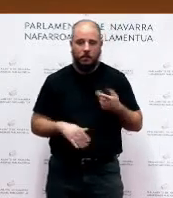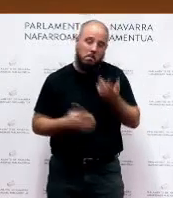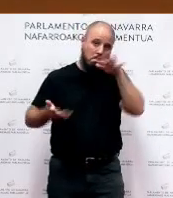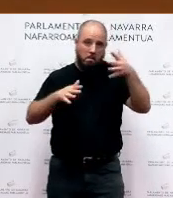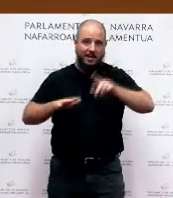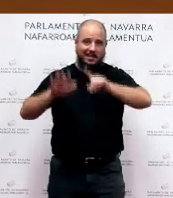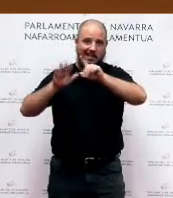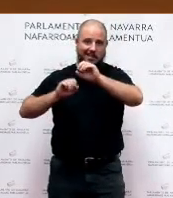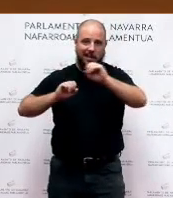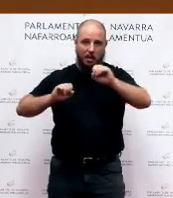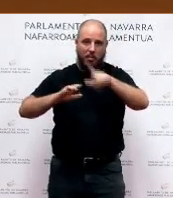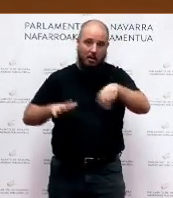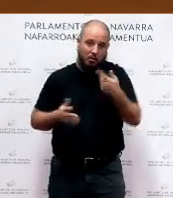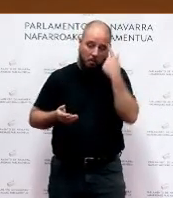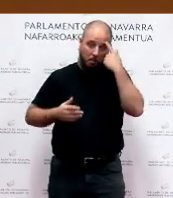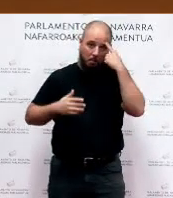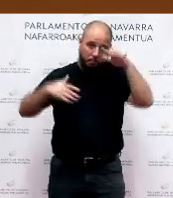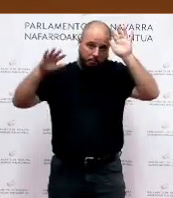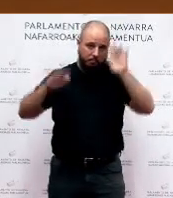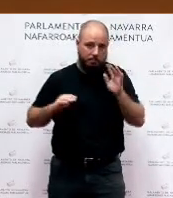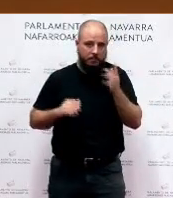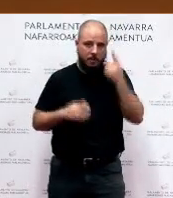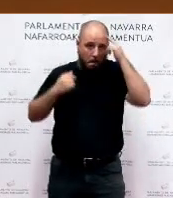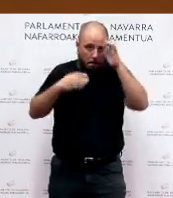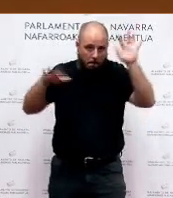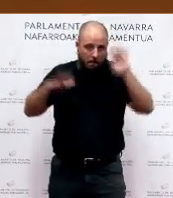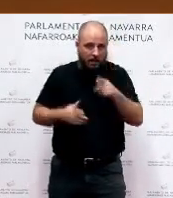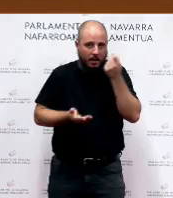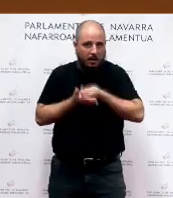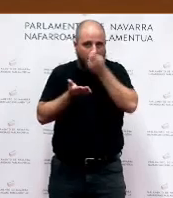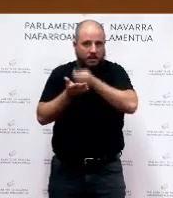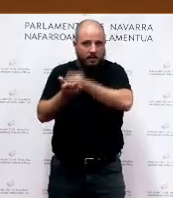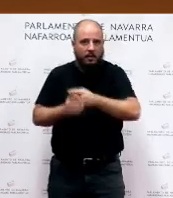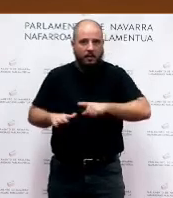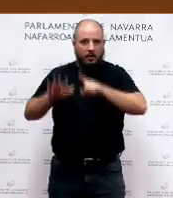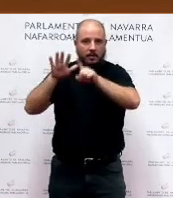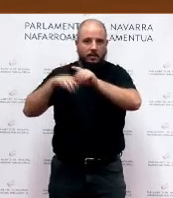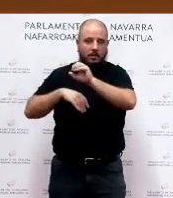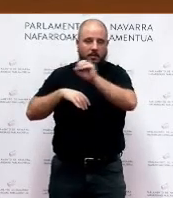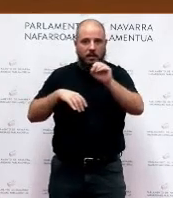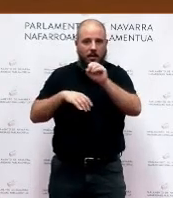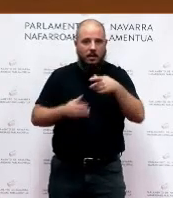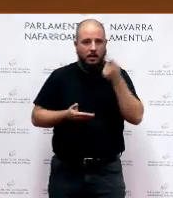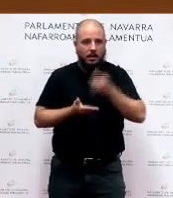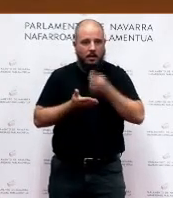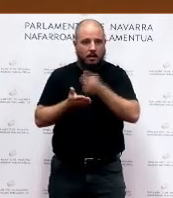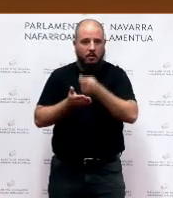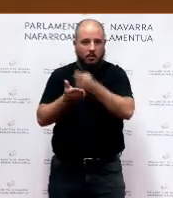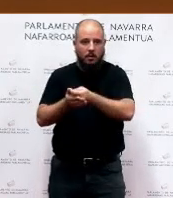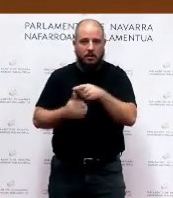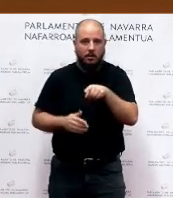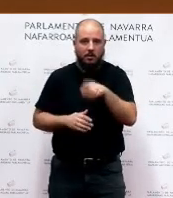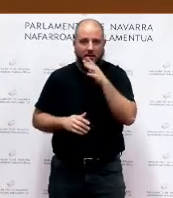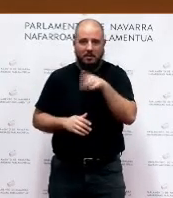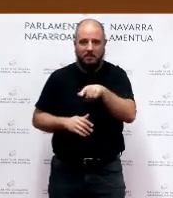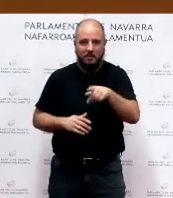mucho calcular o mucho aventurar. Calculemos que pagan 600 euros al mes de renta mensual, multipliquémoslos